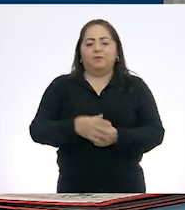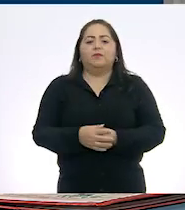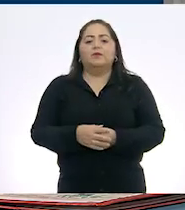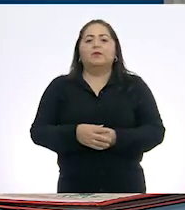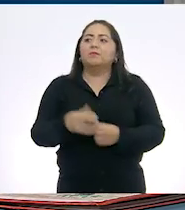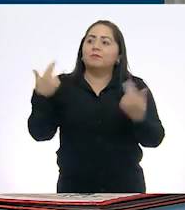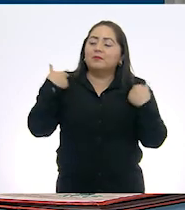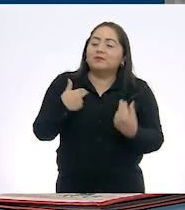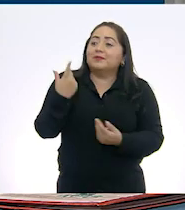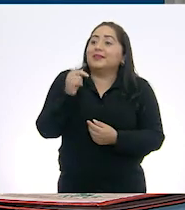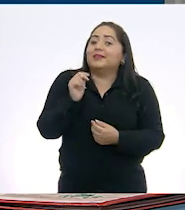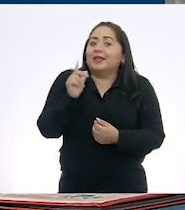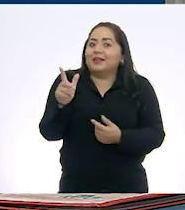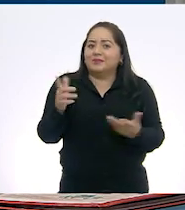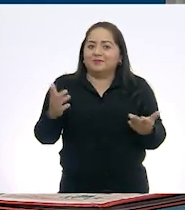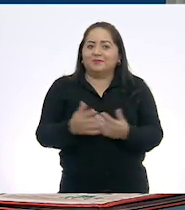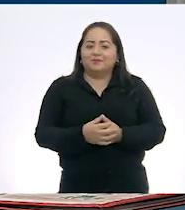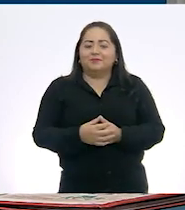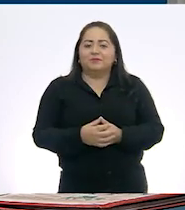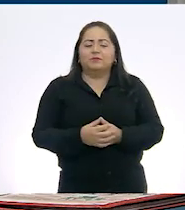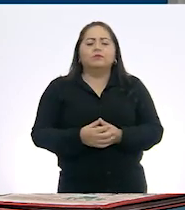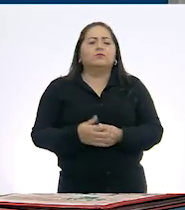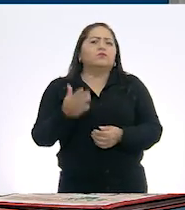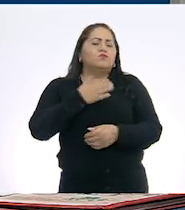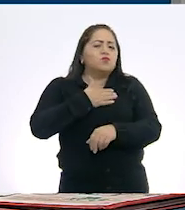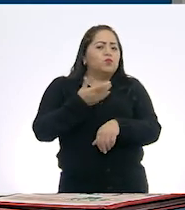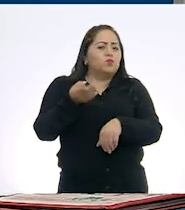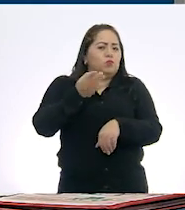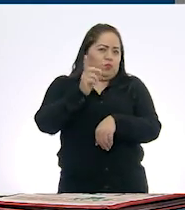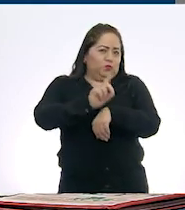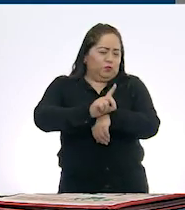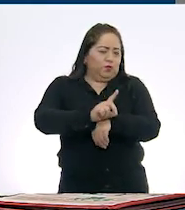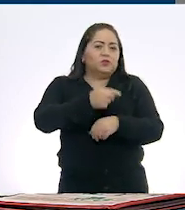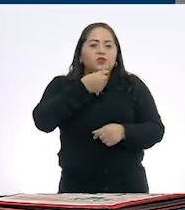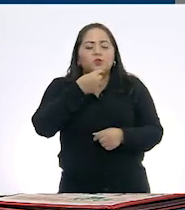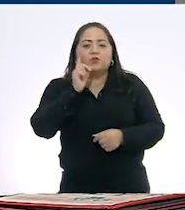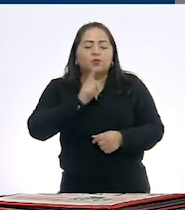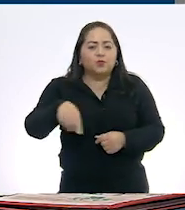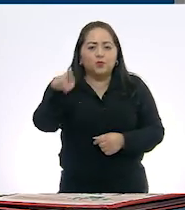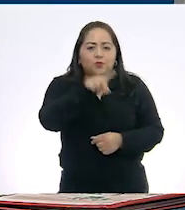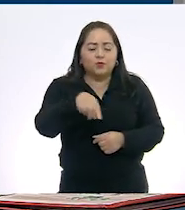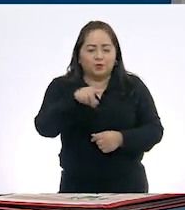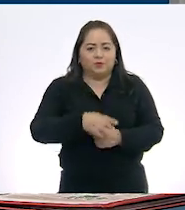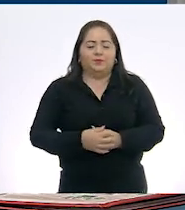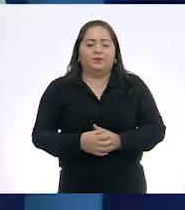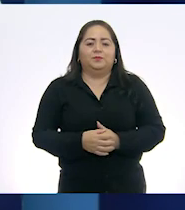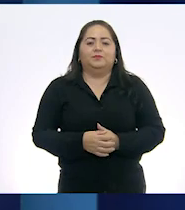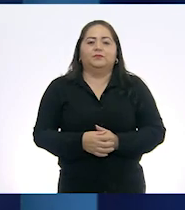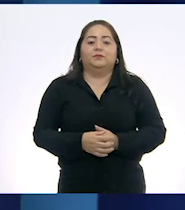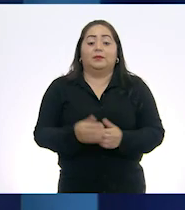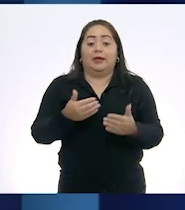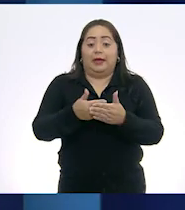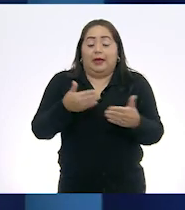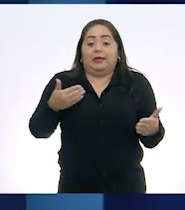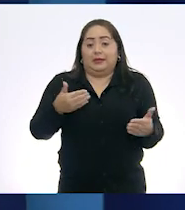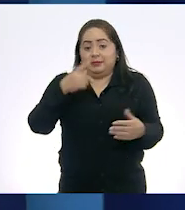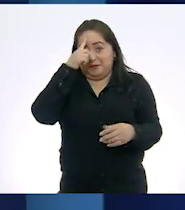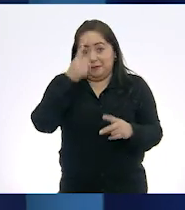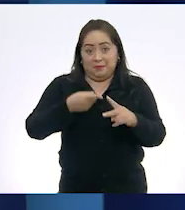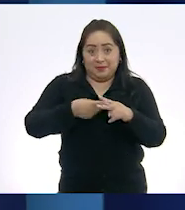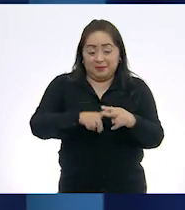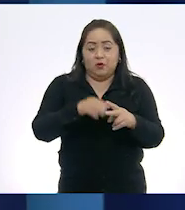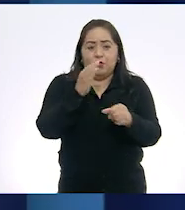Maestro, ¿qué tal? Joaquín, muy buenos días. Niños y niñas, muy buenos días. Antes de entrar en materia,